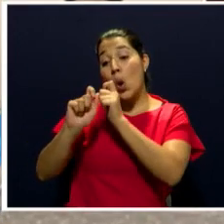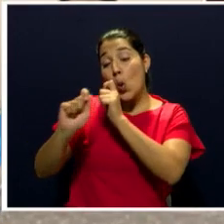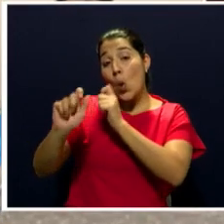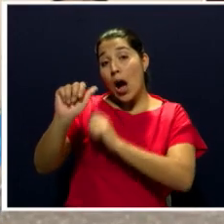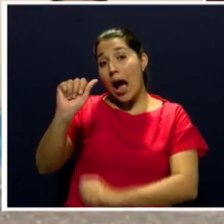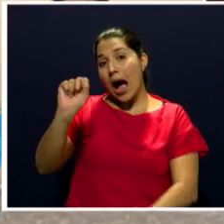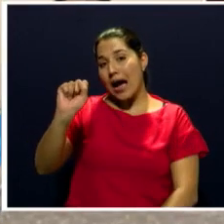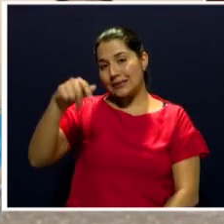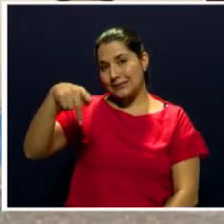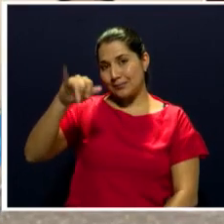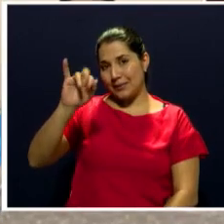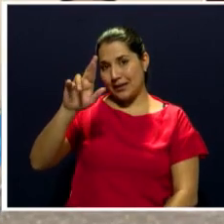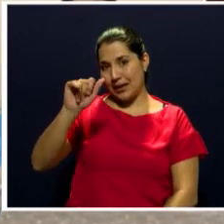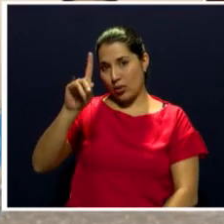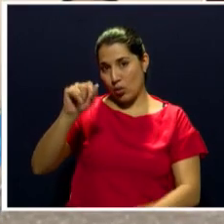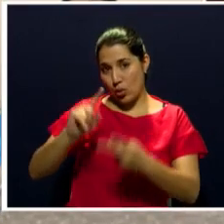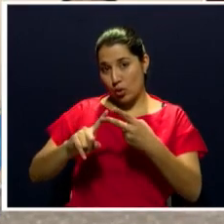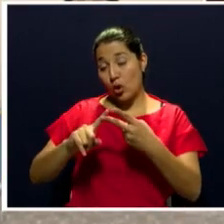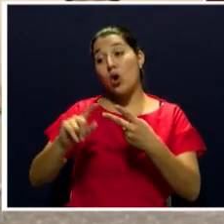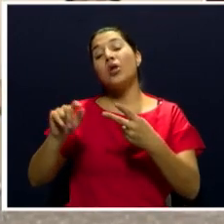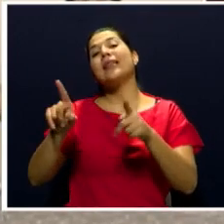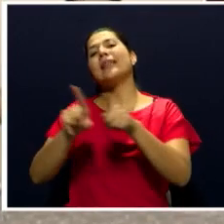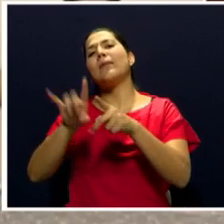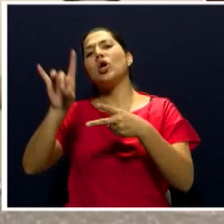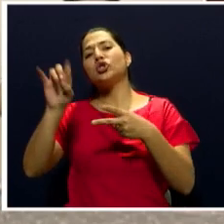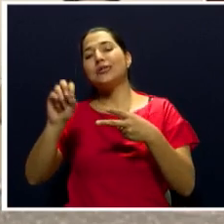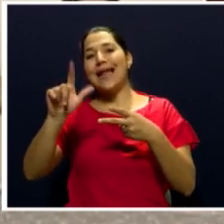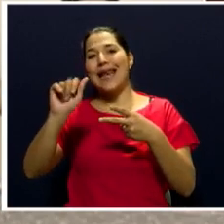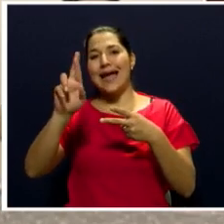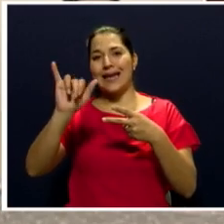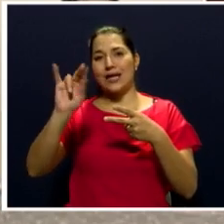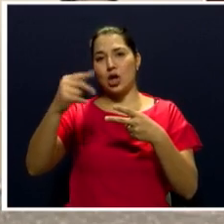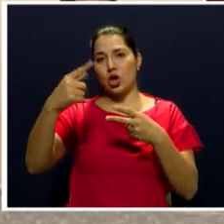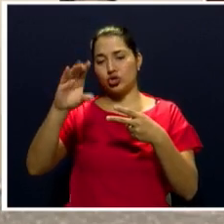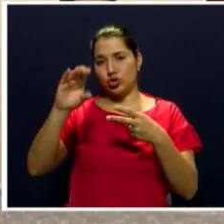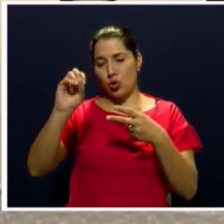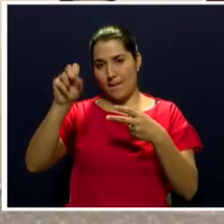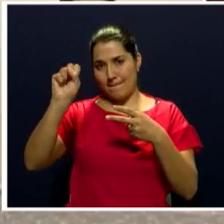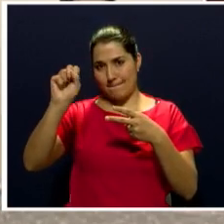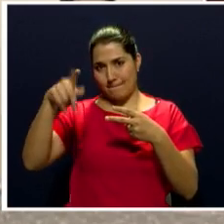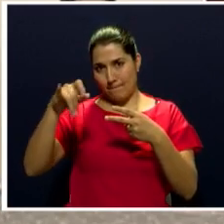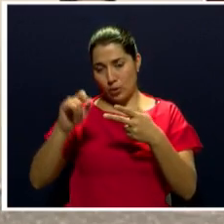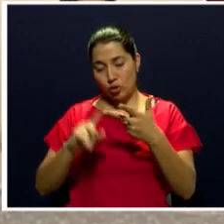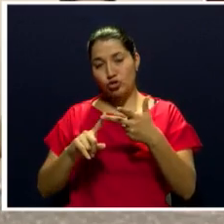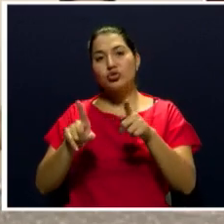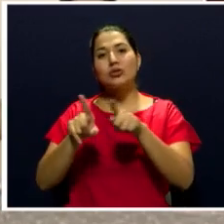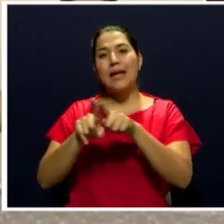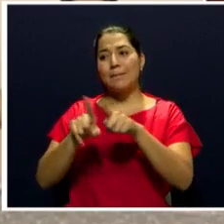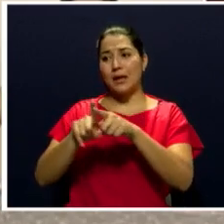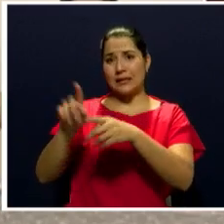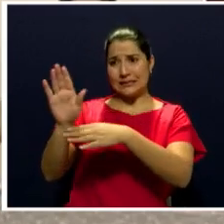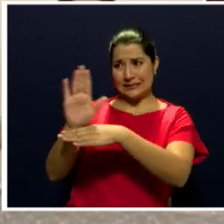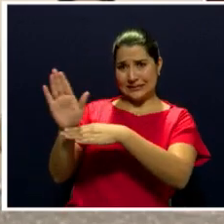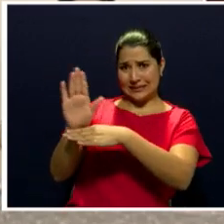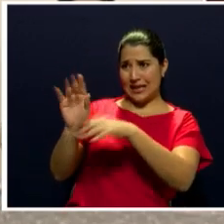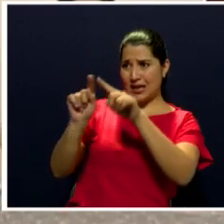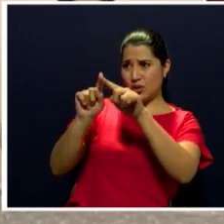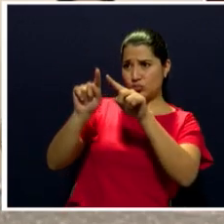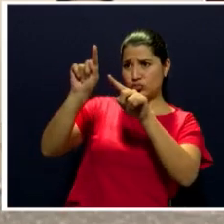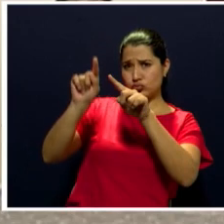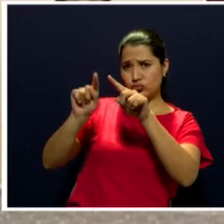de videolaringoscópicos, 86 unidades de monitores de signos vitales con capacidad